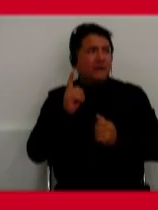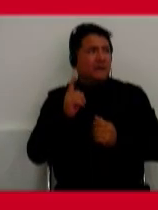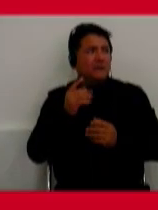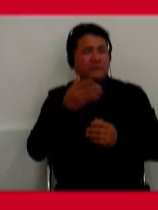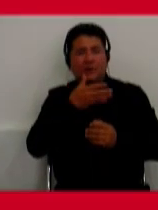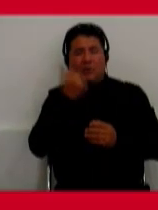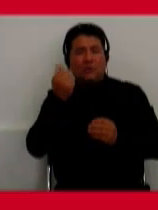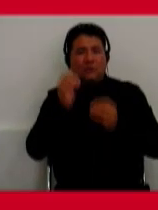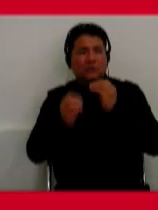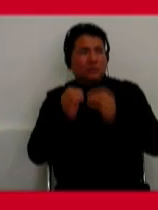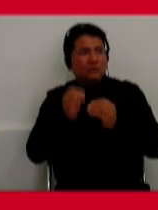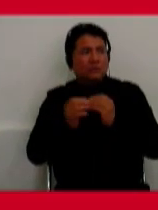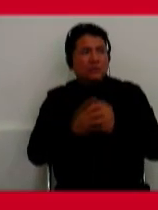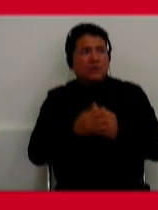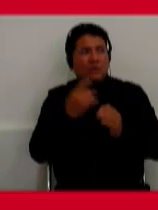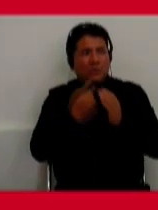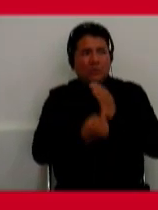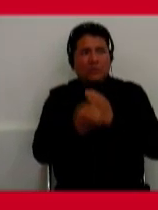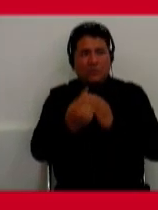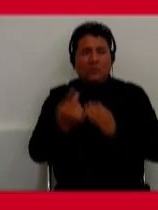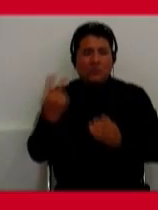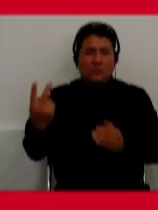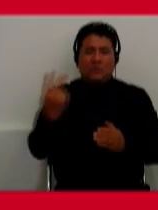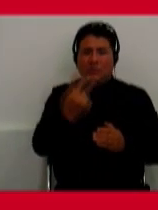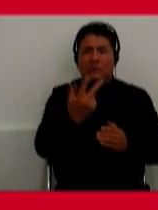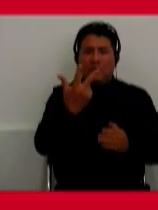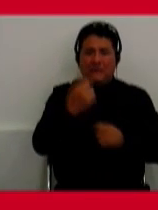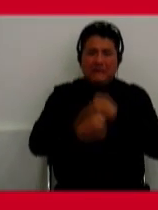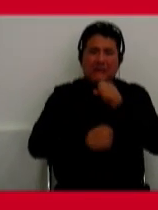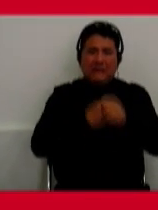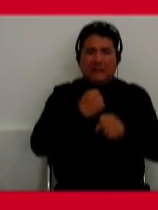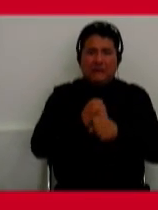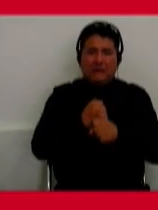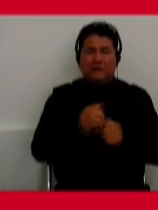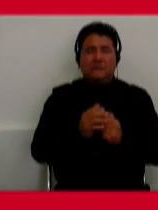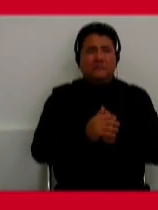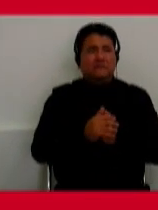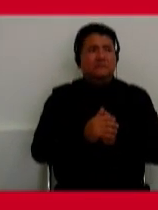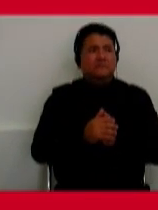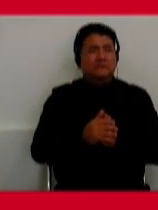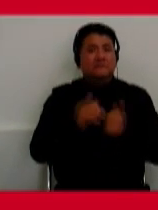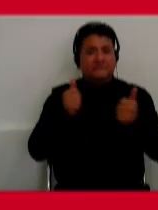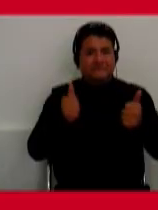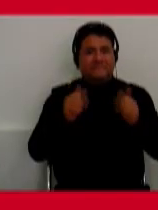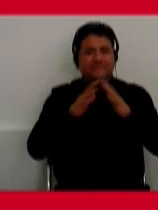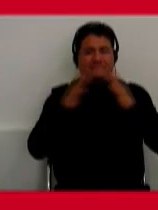podemos dar con 1, 2 o 3 años de anticipación. Bien, gracias.